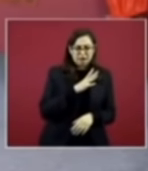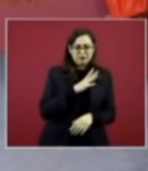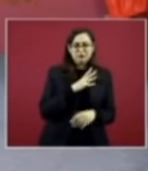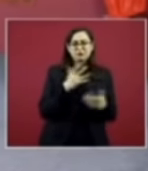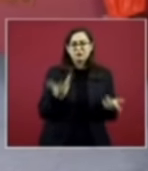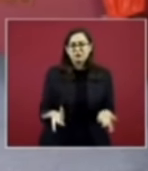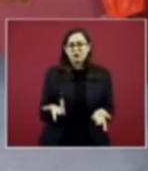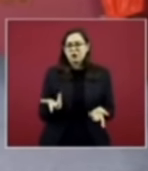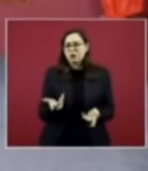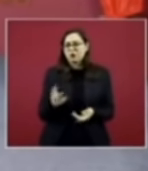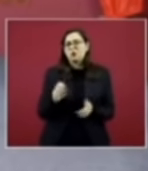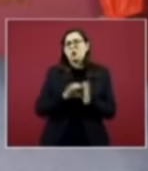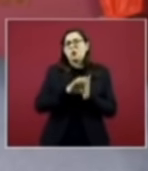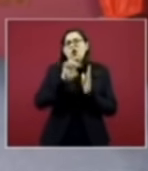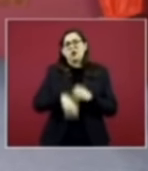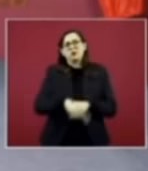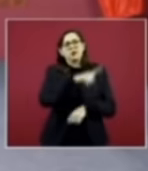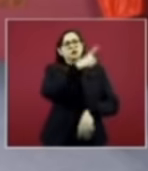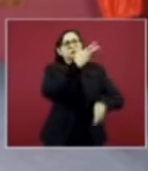puedan niños oferentes